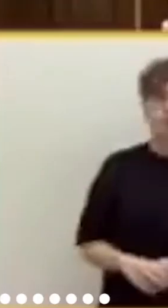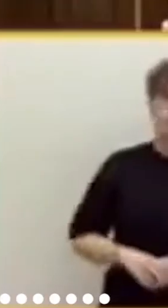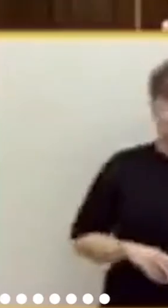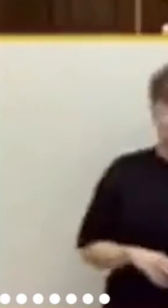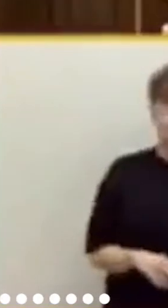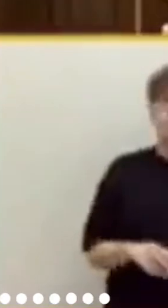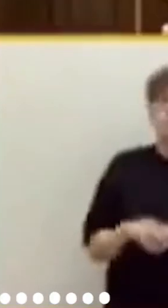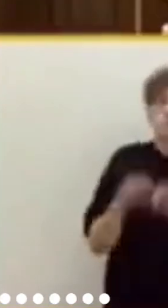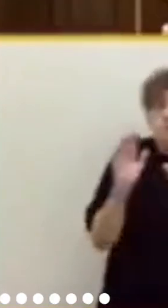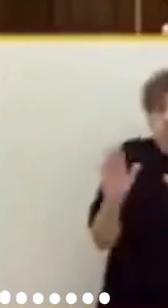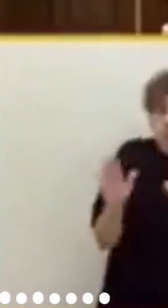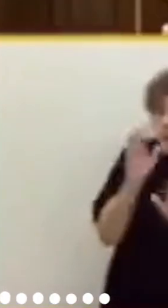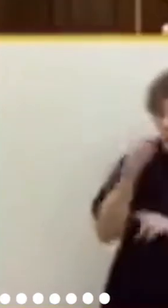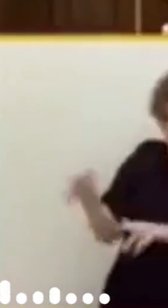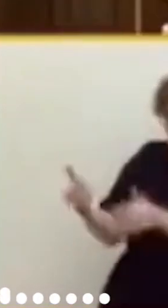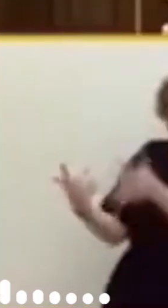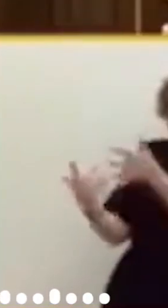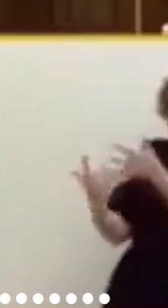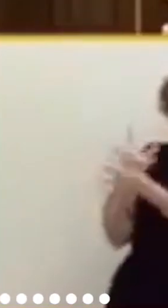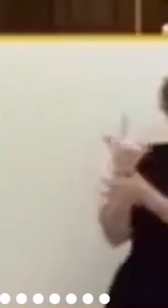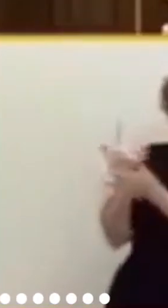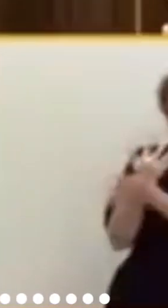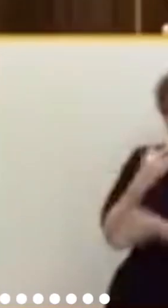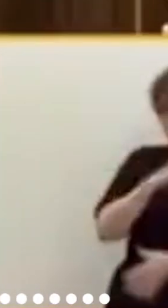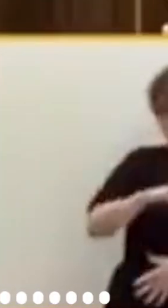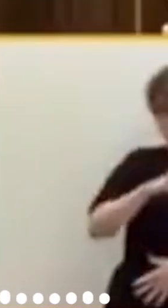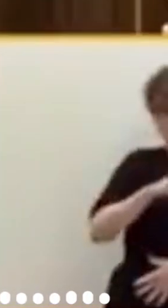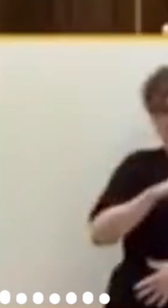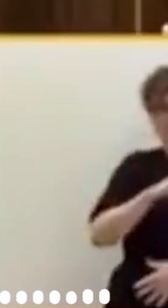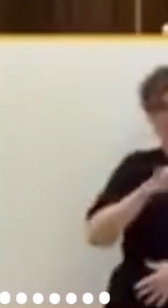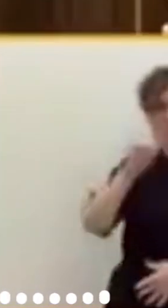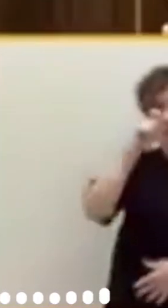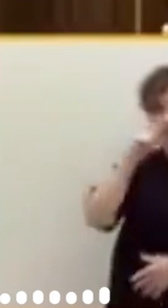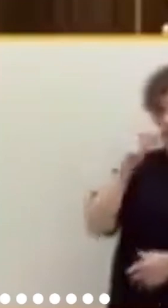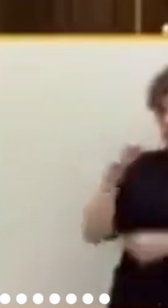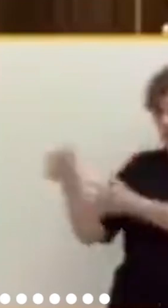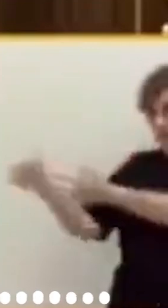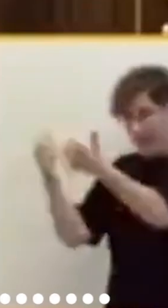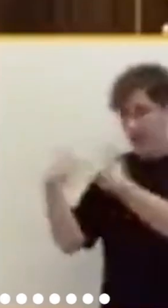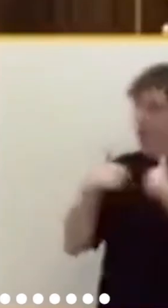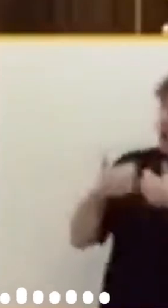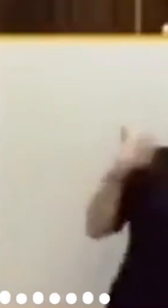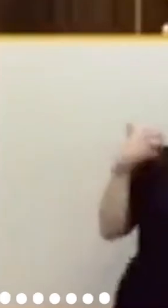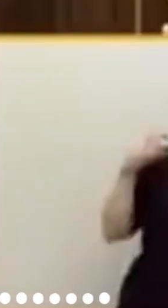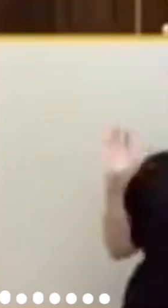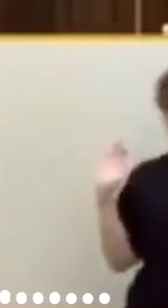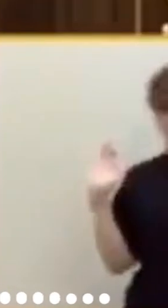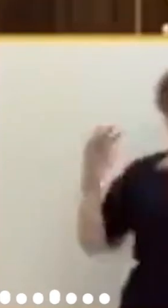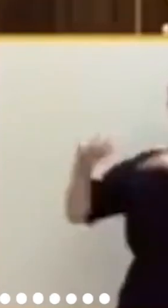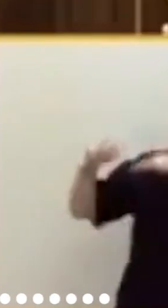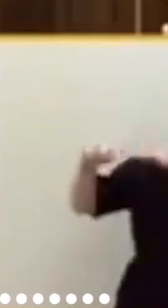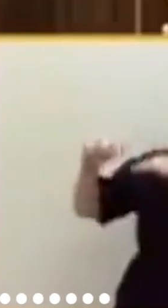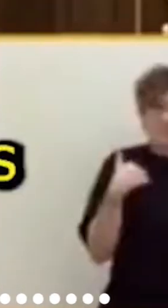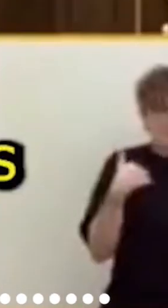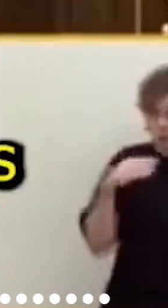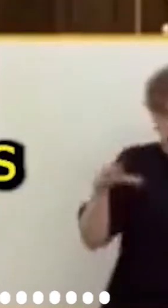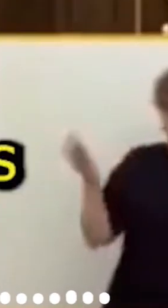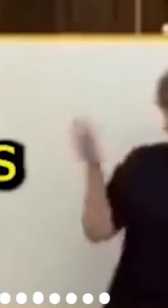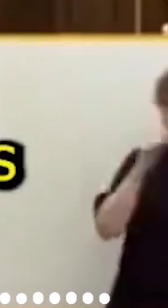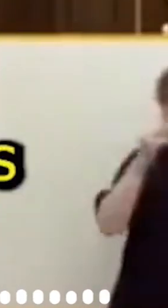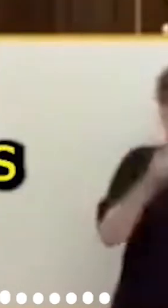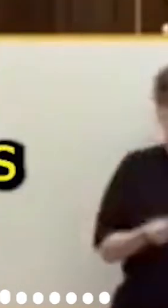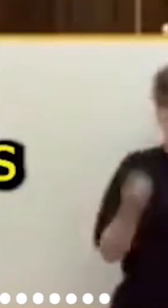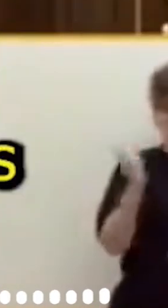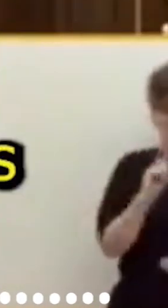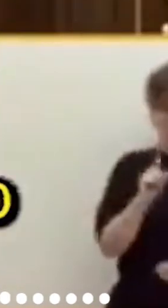Y luego uno ve ya ciertos componentes de comportamiento de secta, ¿no? En una parte del independentismo, ¿no? Porque da la sensación de que este hombre